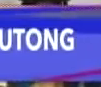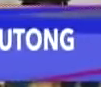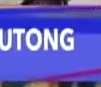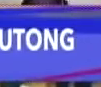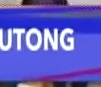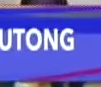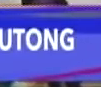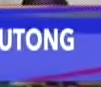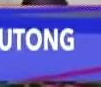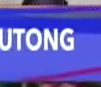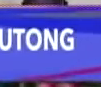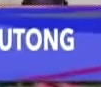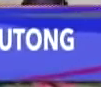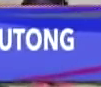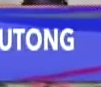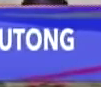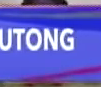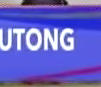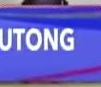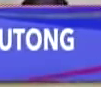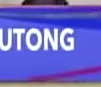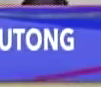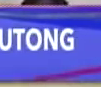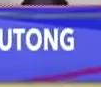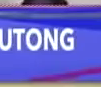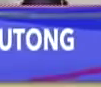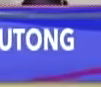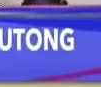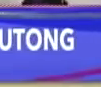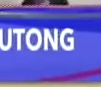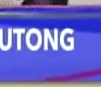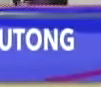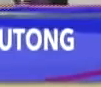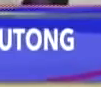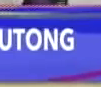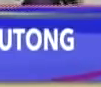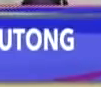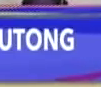con quienes hemos ido realizando una serie de enlaces bien